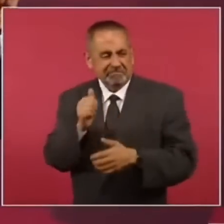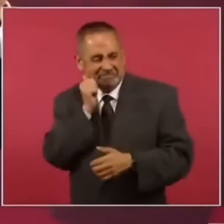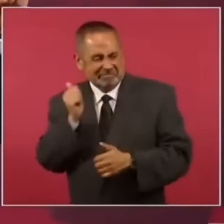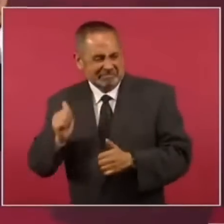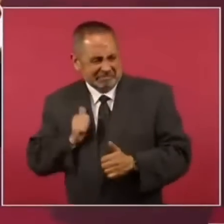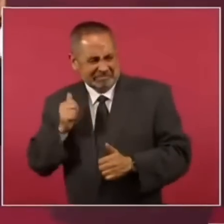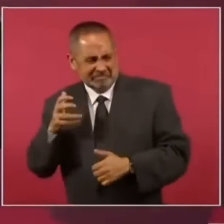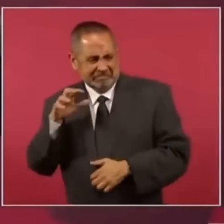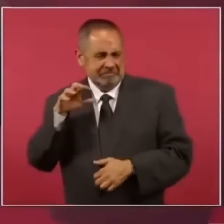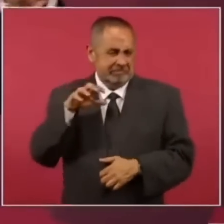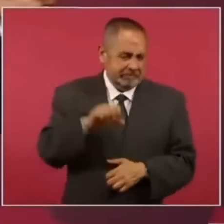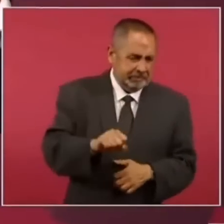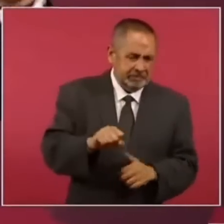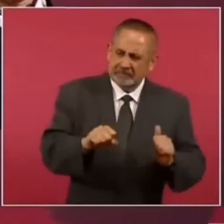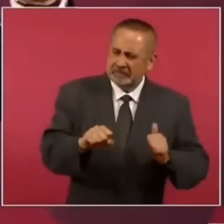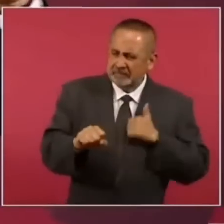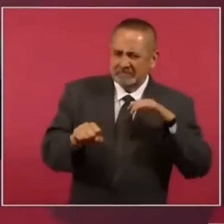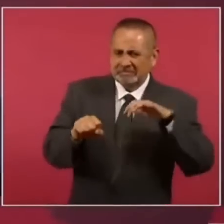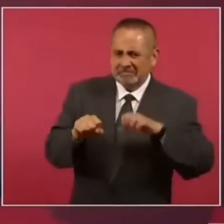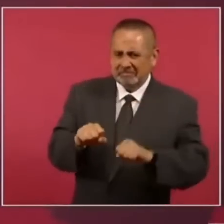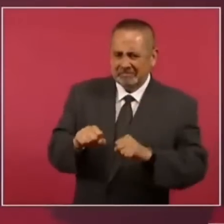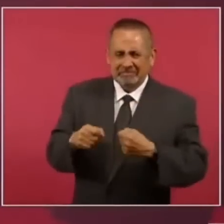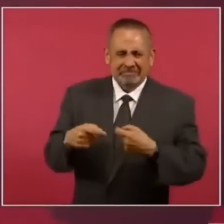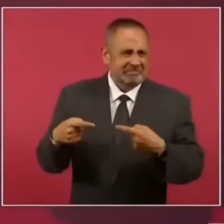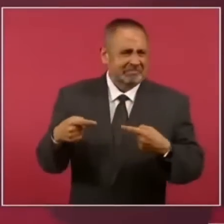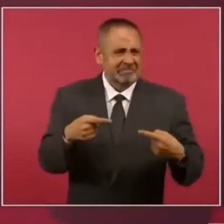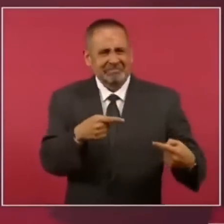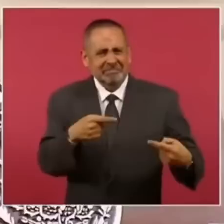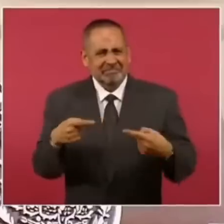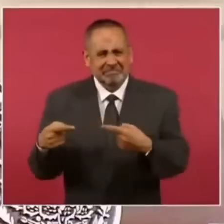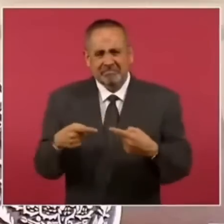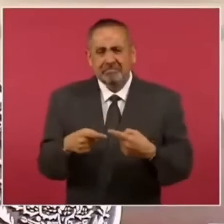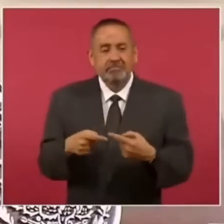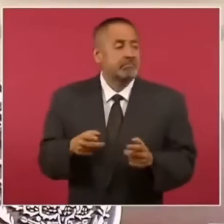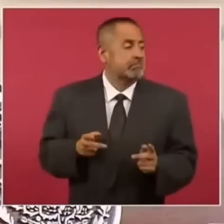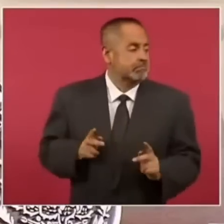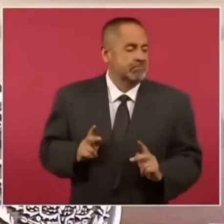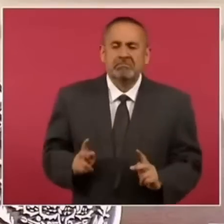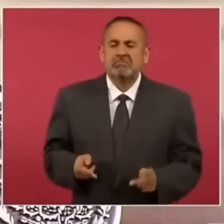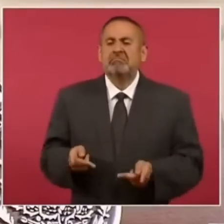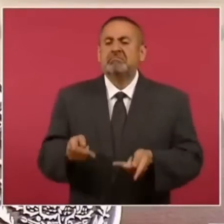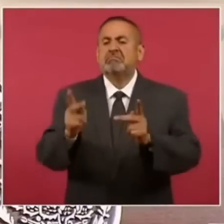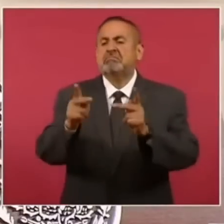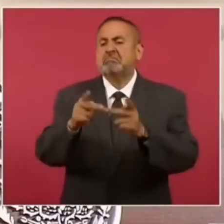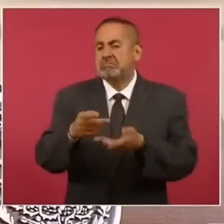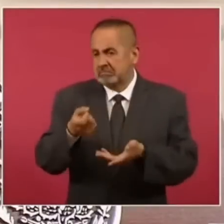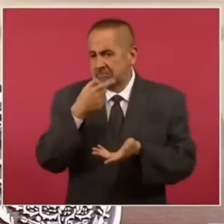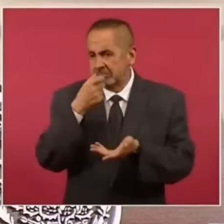luchan por los consumidores.